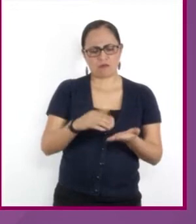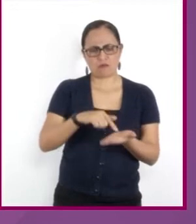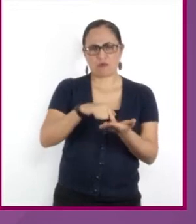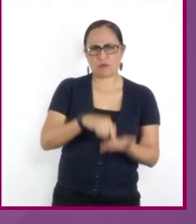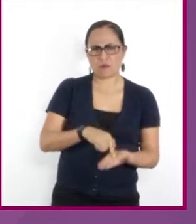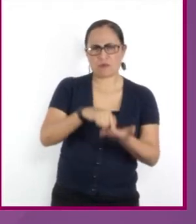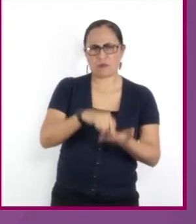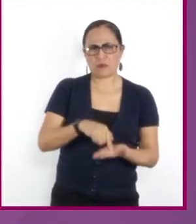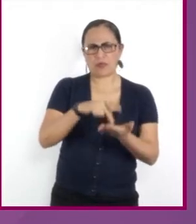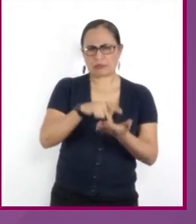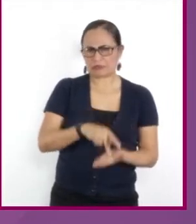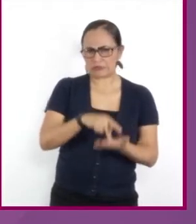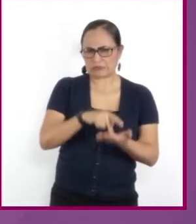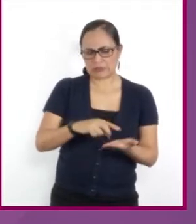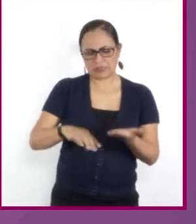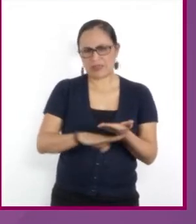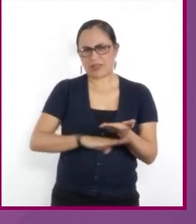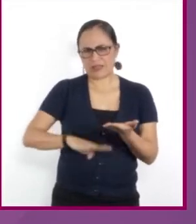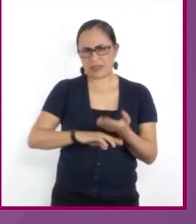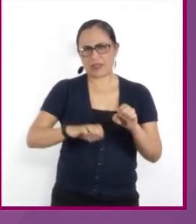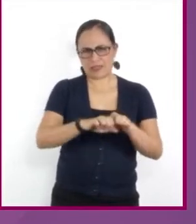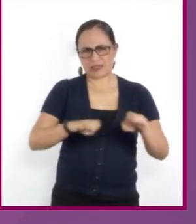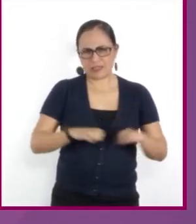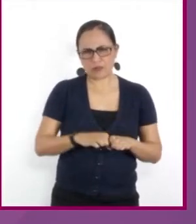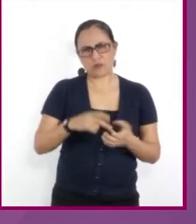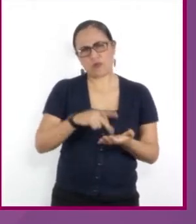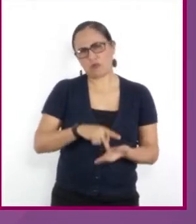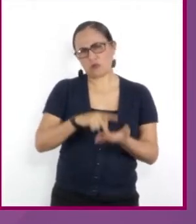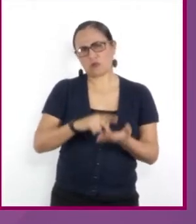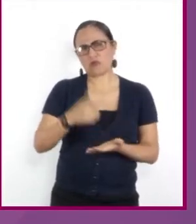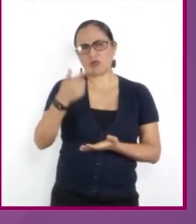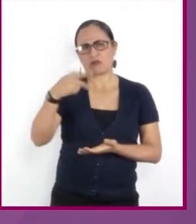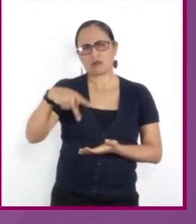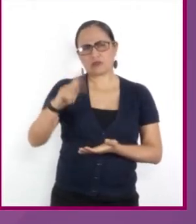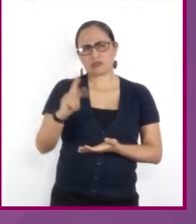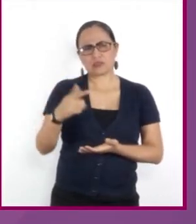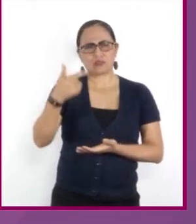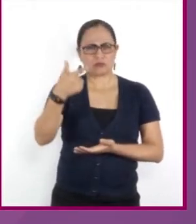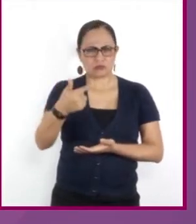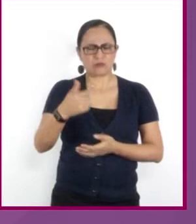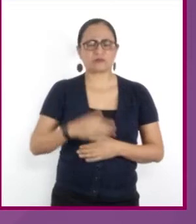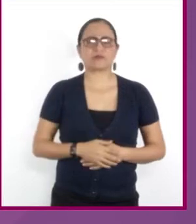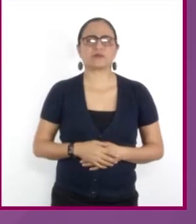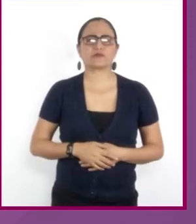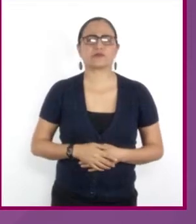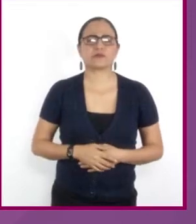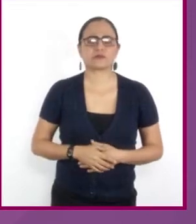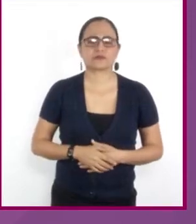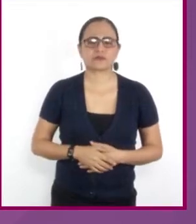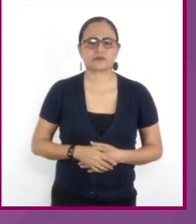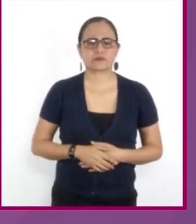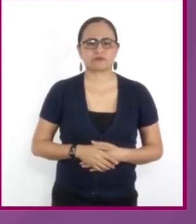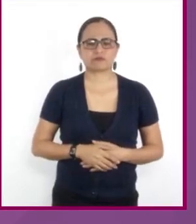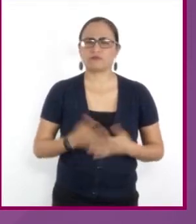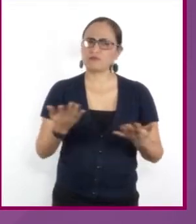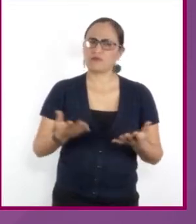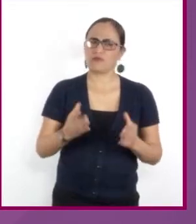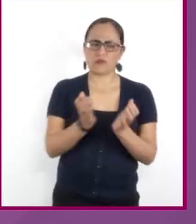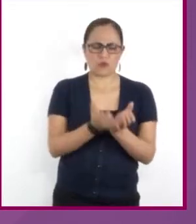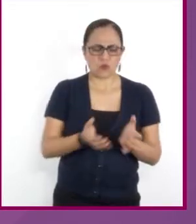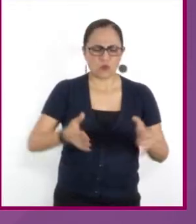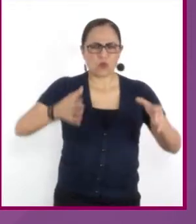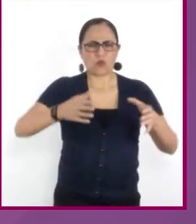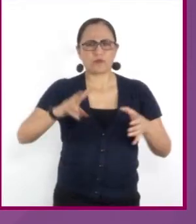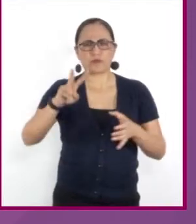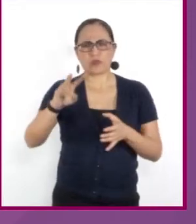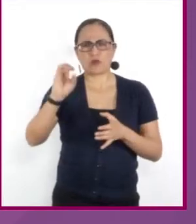las cuales utilizan como unidad de medida el kilogramo. Y entonces, ¿y qué es el volumen?